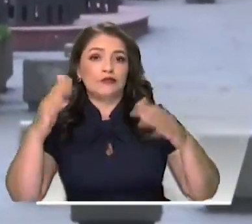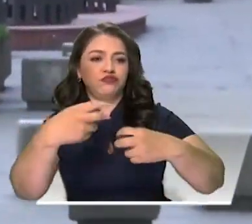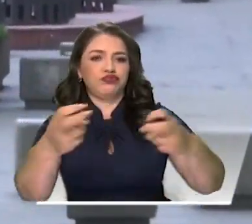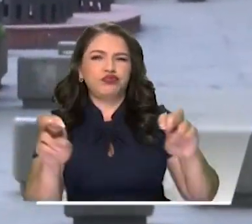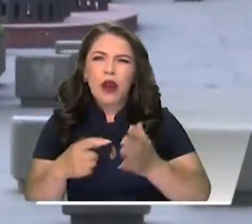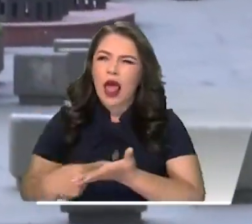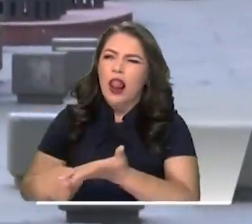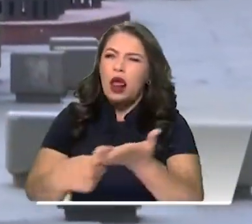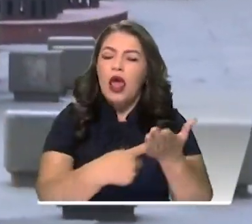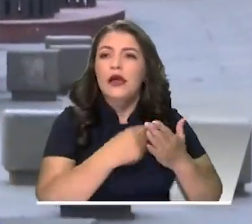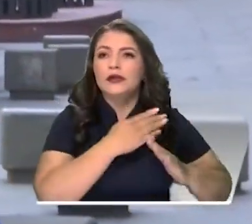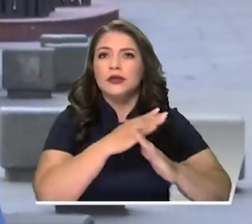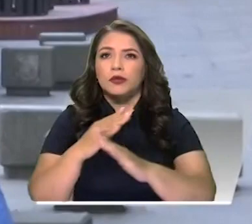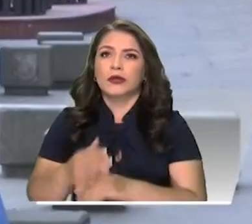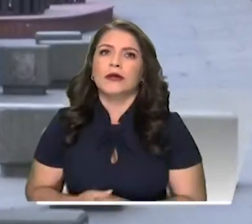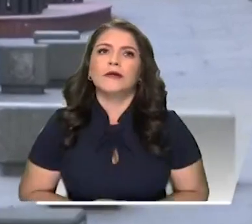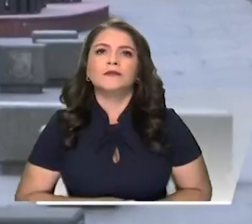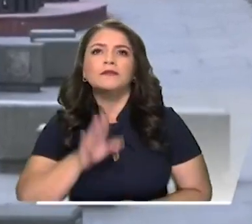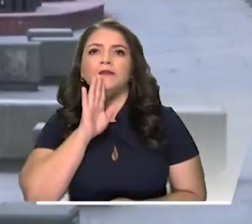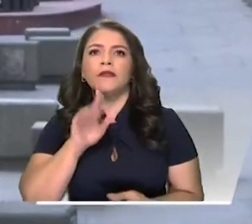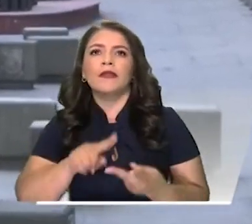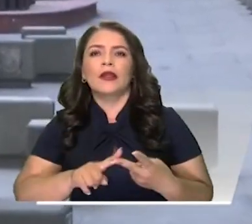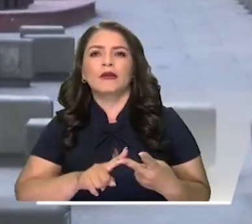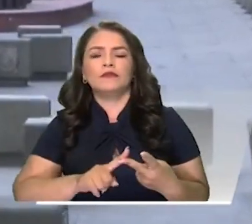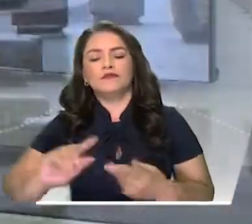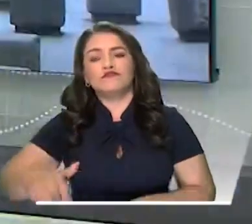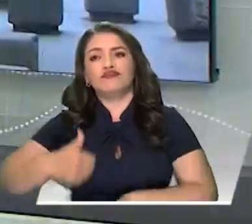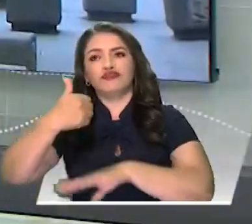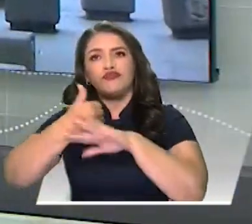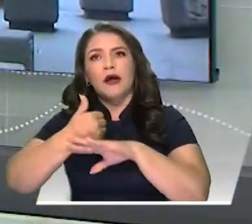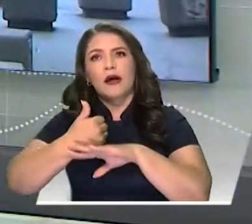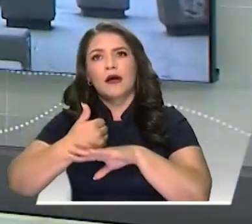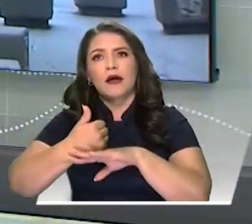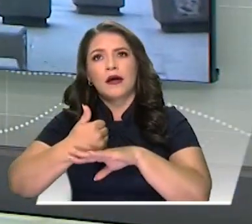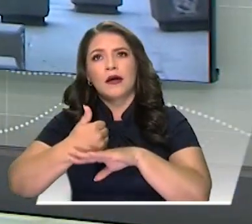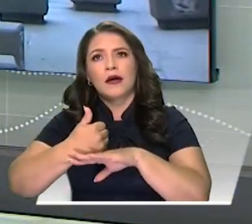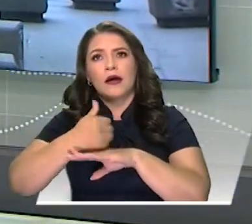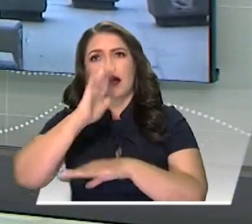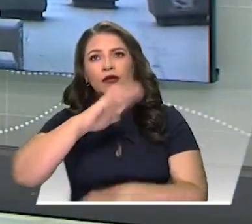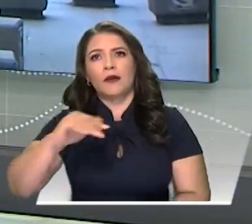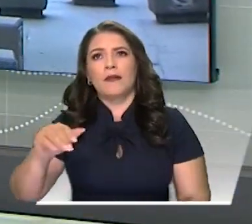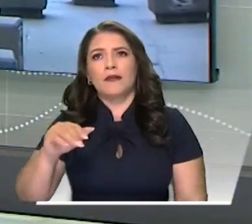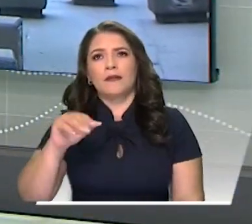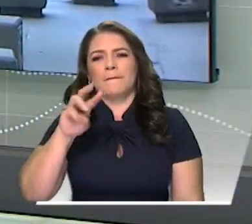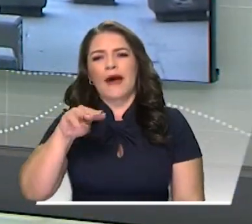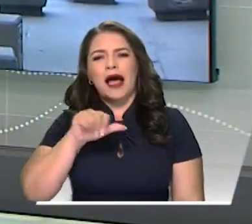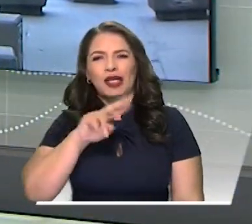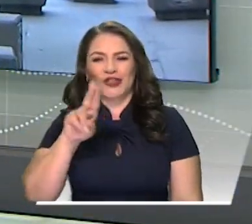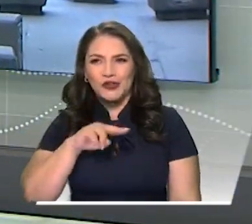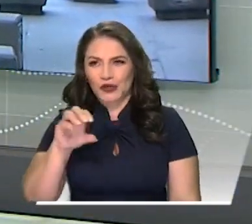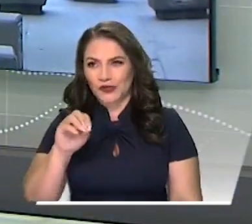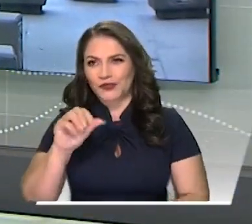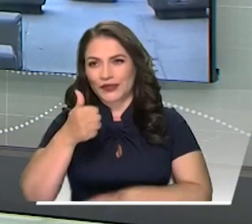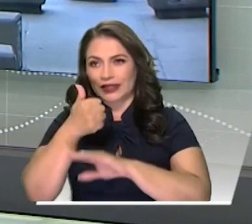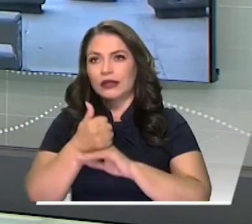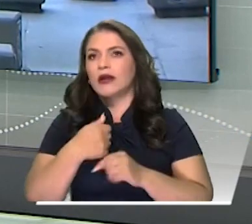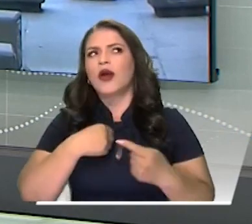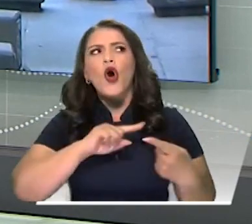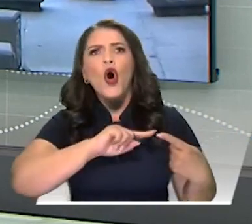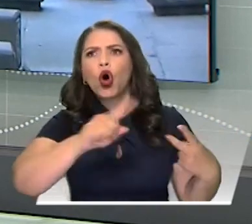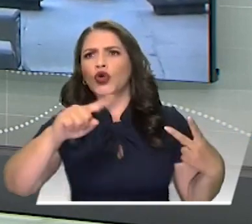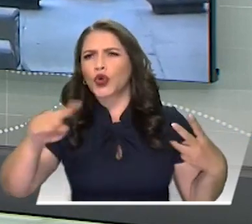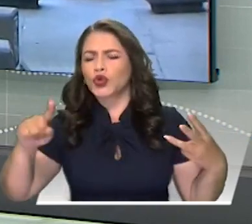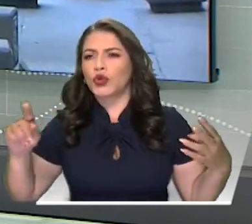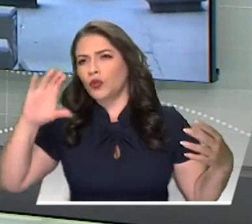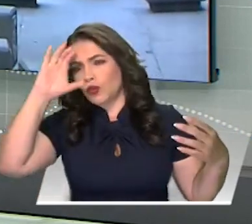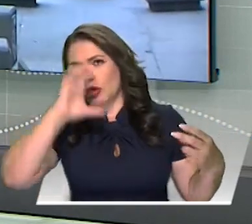seguridad en el que también hará presencia del comandante de la policía Antioquia el coronel Daniel Mazo entre otras autoridades de